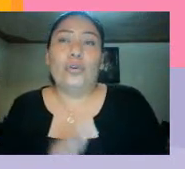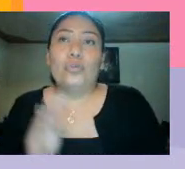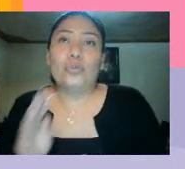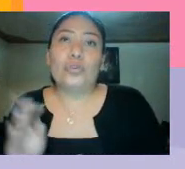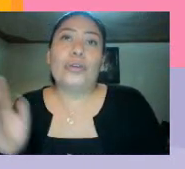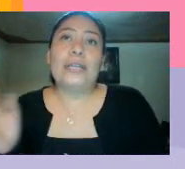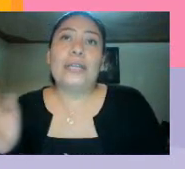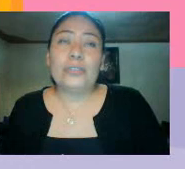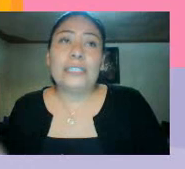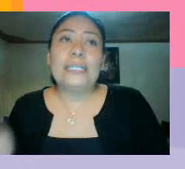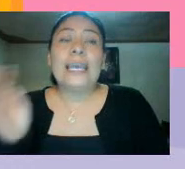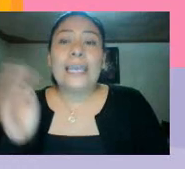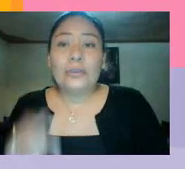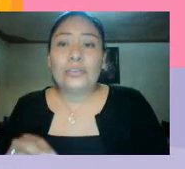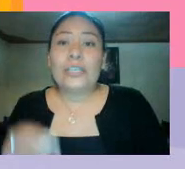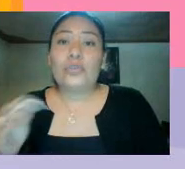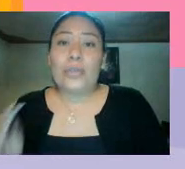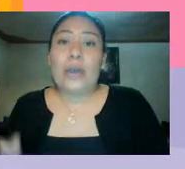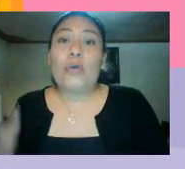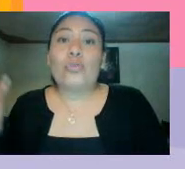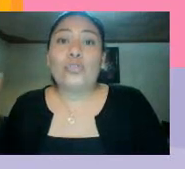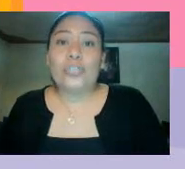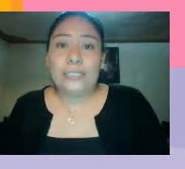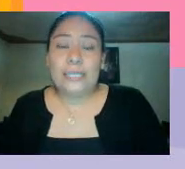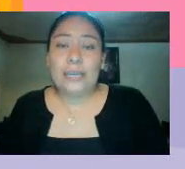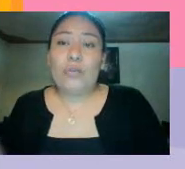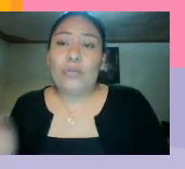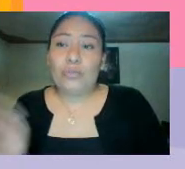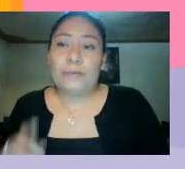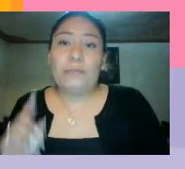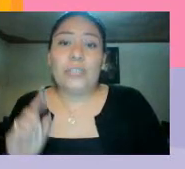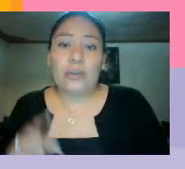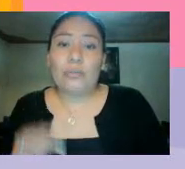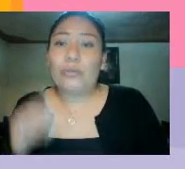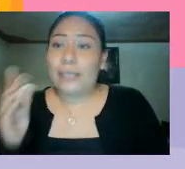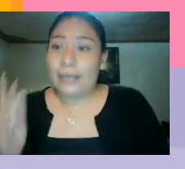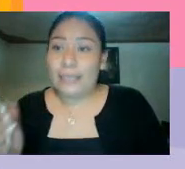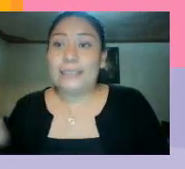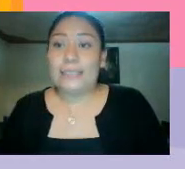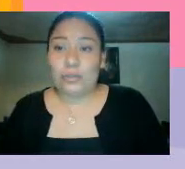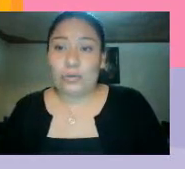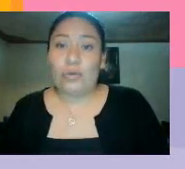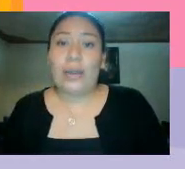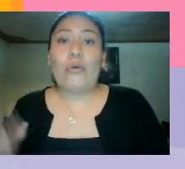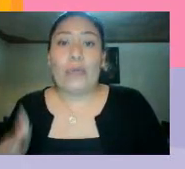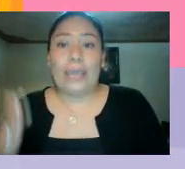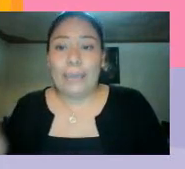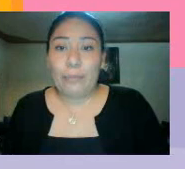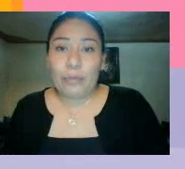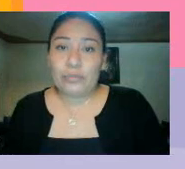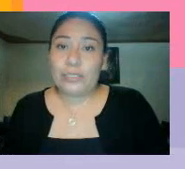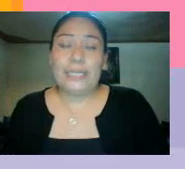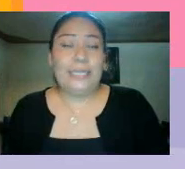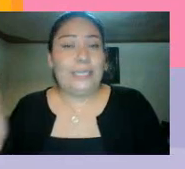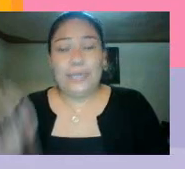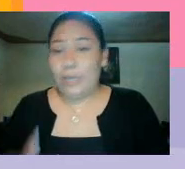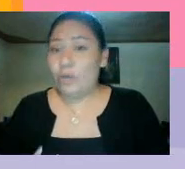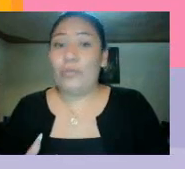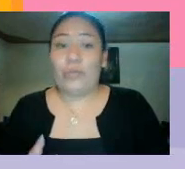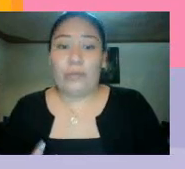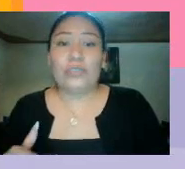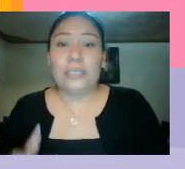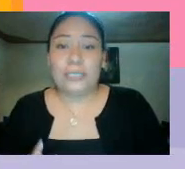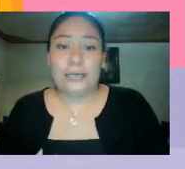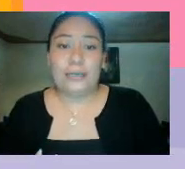son un conjunto de oraciones que nos ayuda o nos dice cómo nos debemos de comportar en cierto lugar o qué podemos hacer y qué